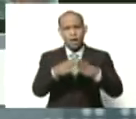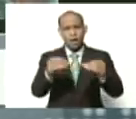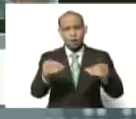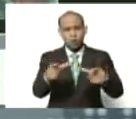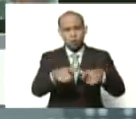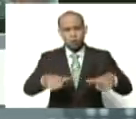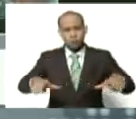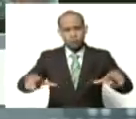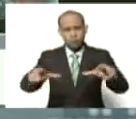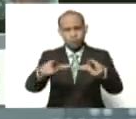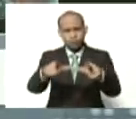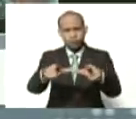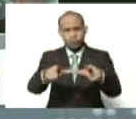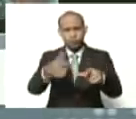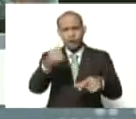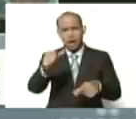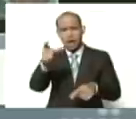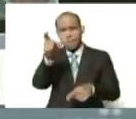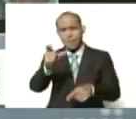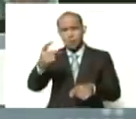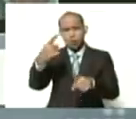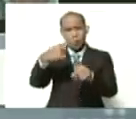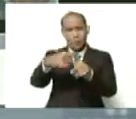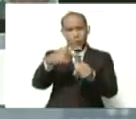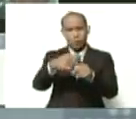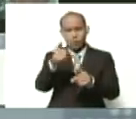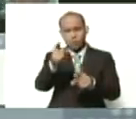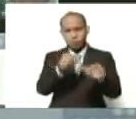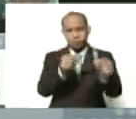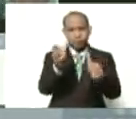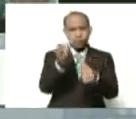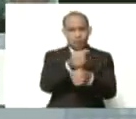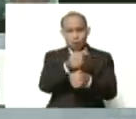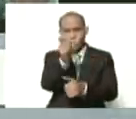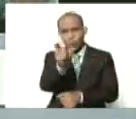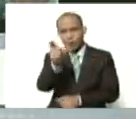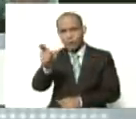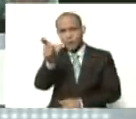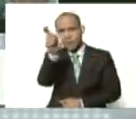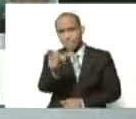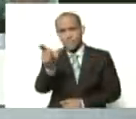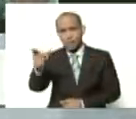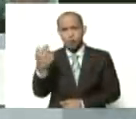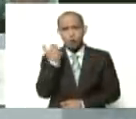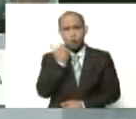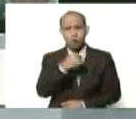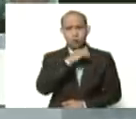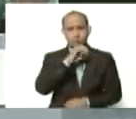alrededores donde se consiguieron los casos de estos compatriotas